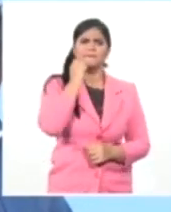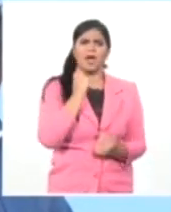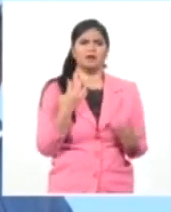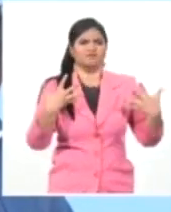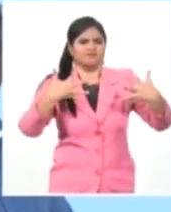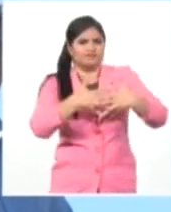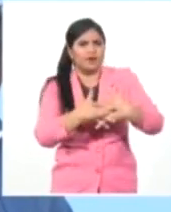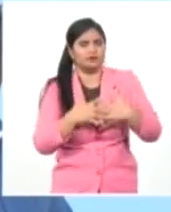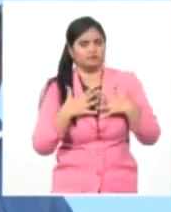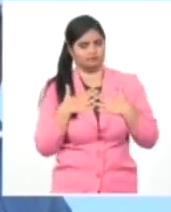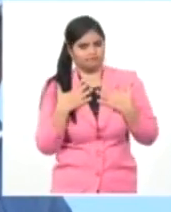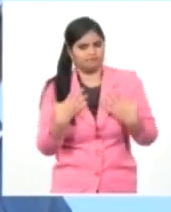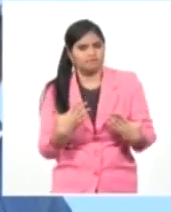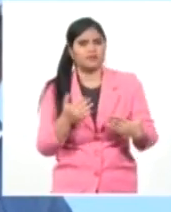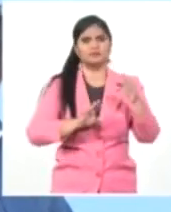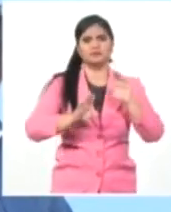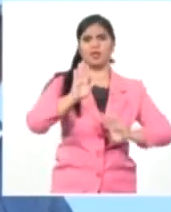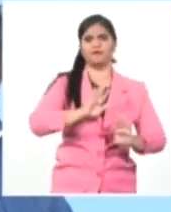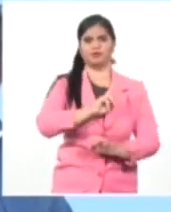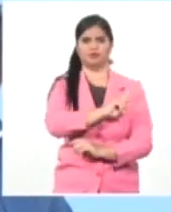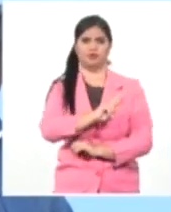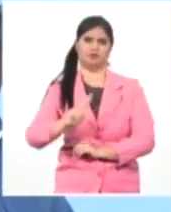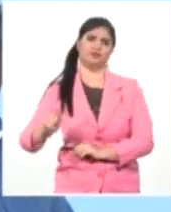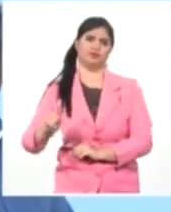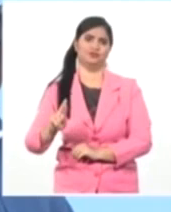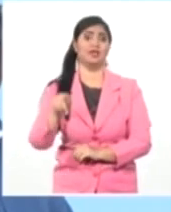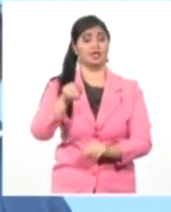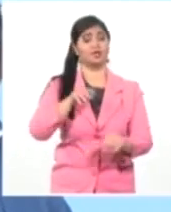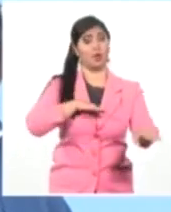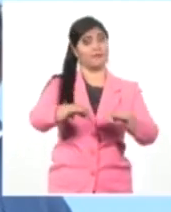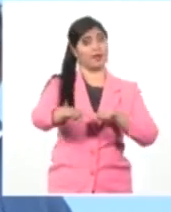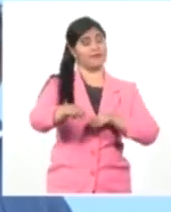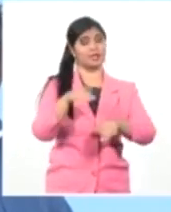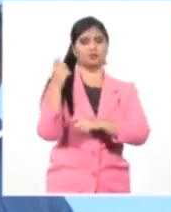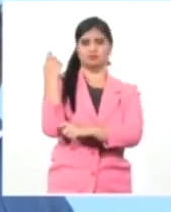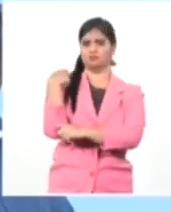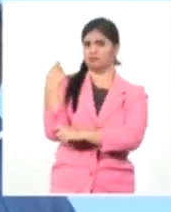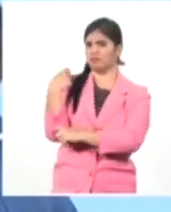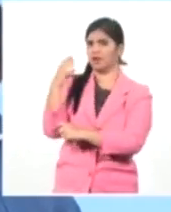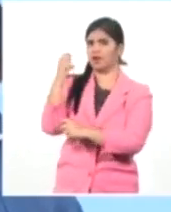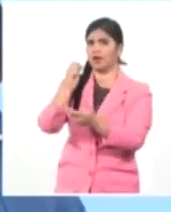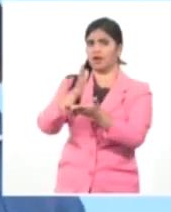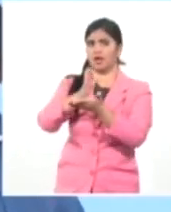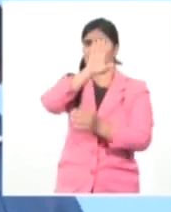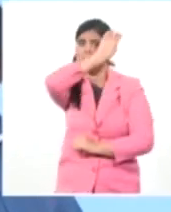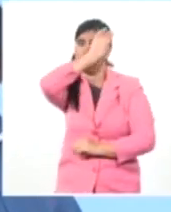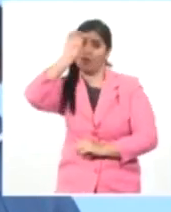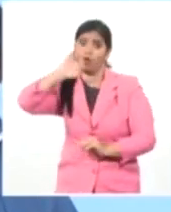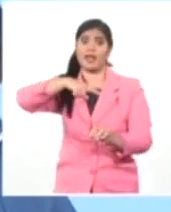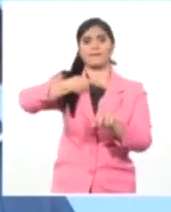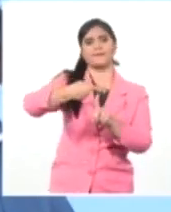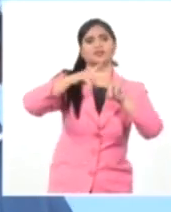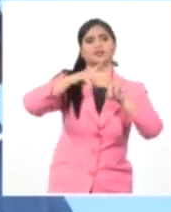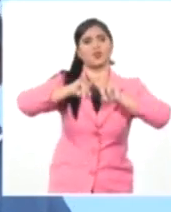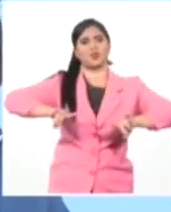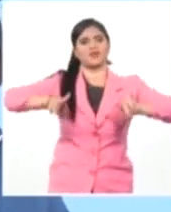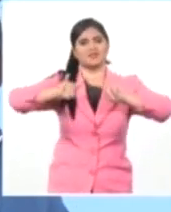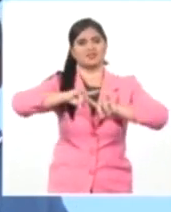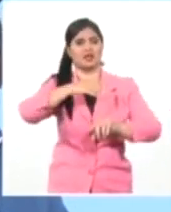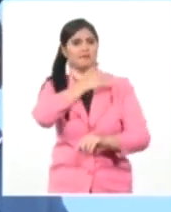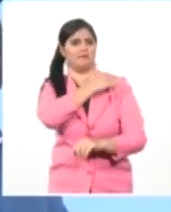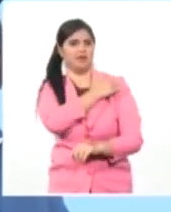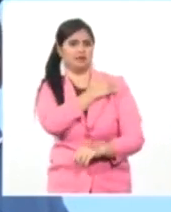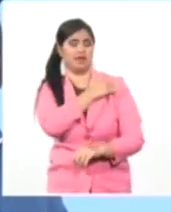revolución. Y para ello contamos con la preparación recibida en las escuelas y universidades militares, la exigencia de